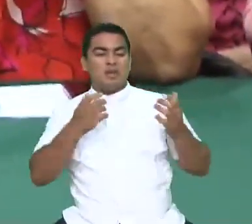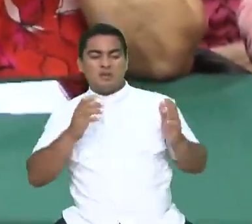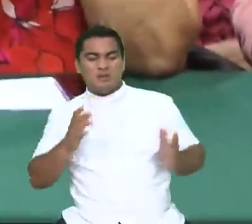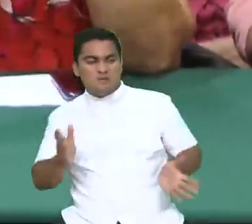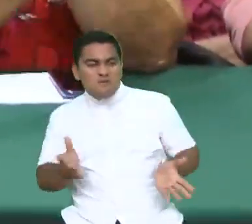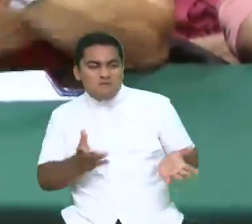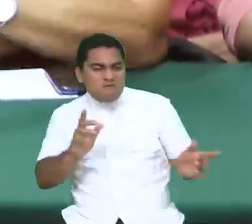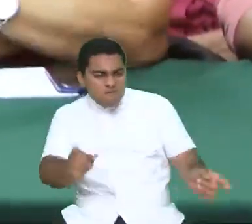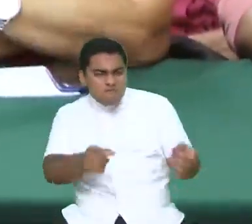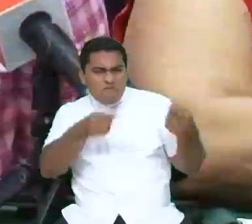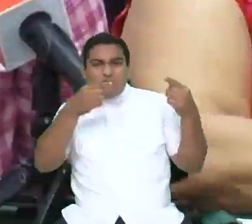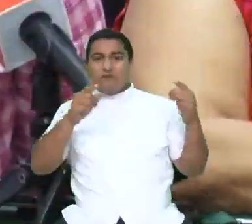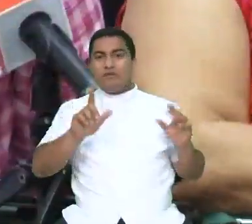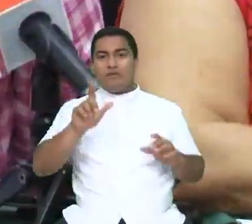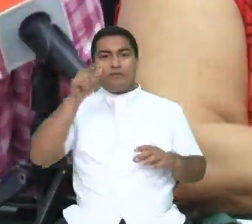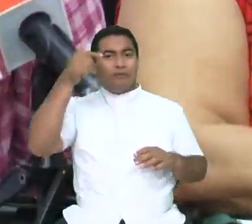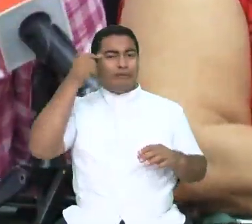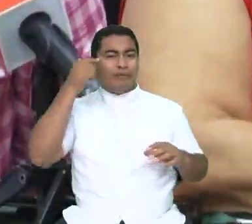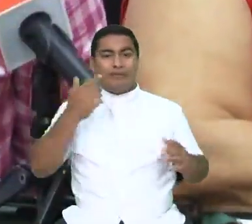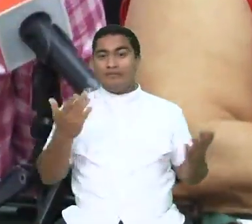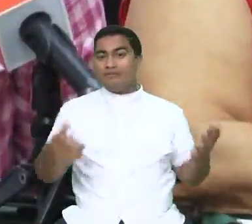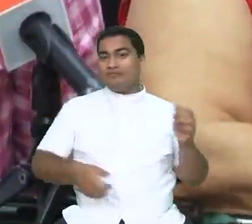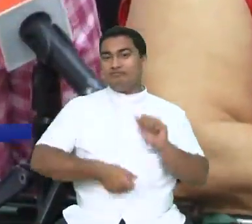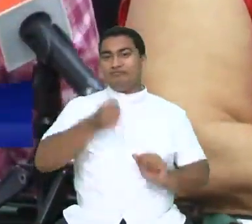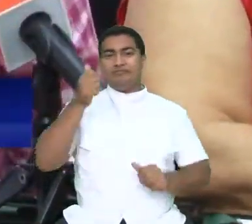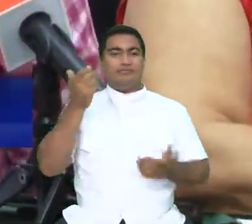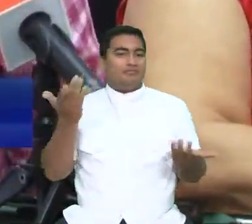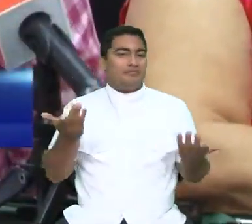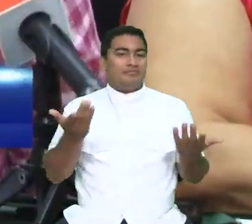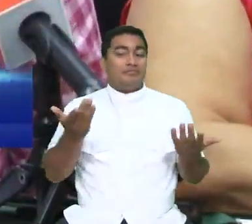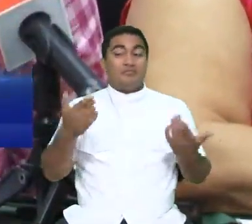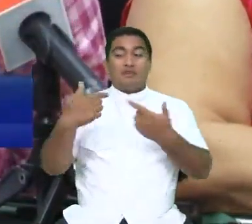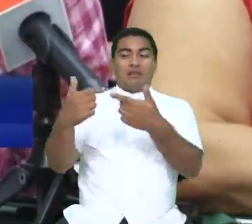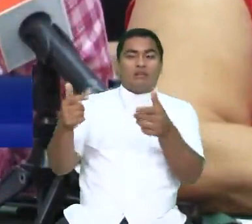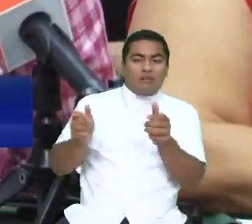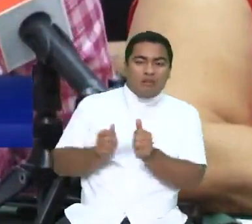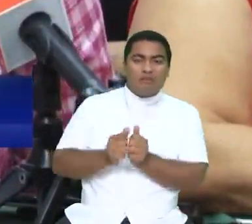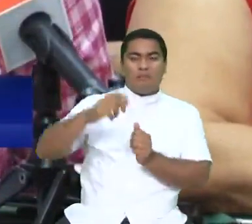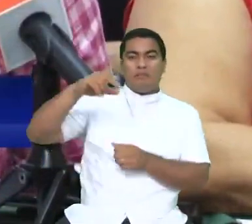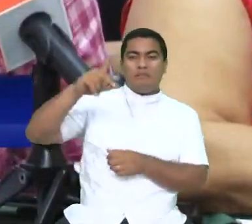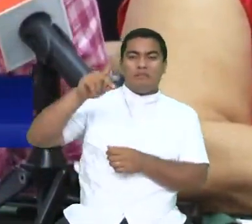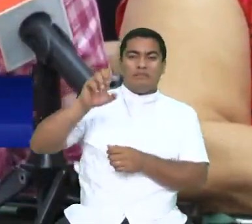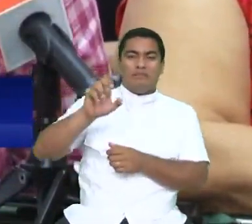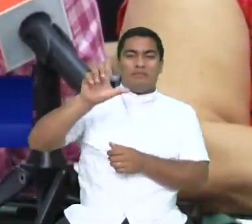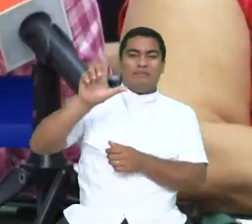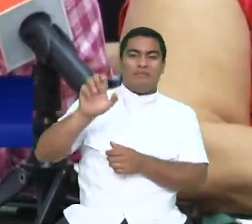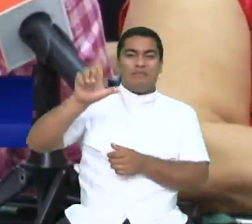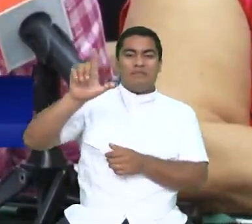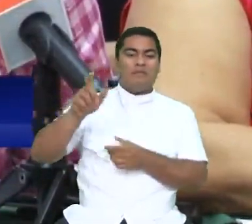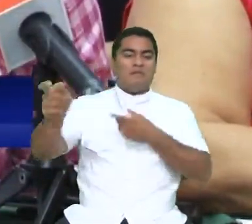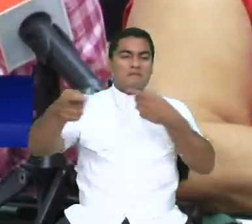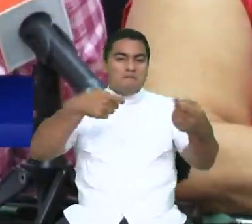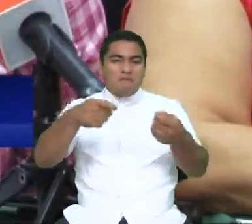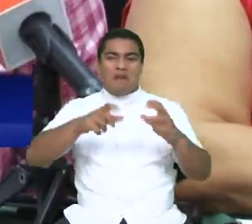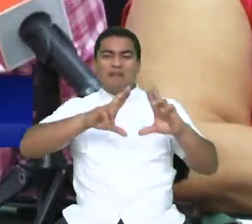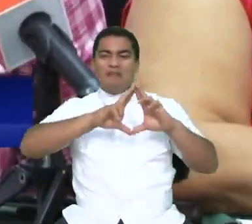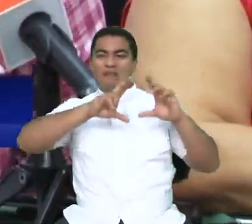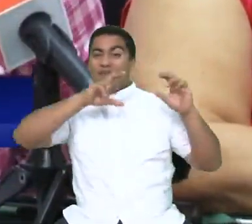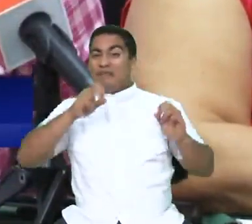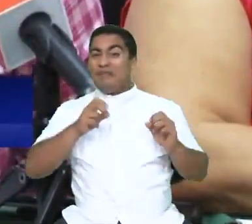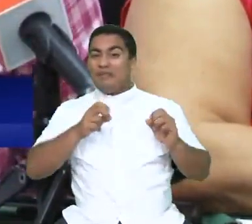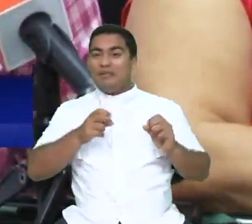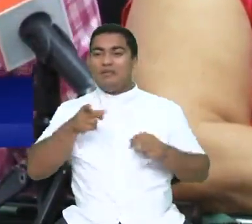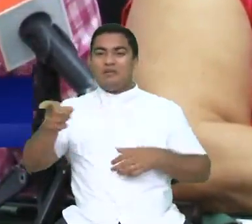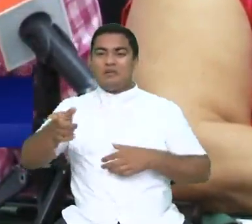perpetrar un golpe de Estado. A estos grupos, peleles vendepatria que se afanan por sembrar el odio